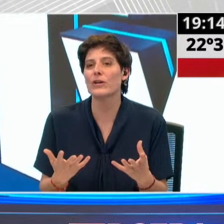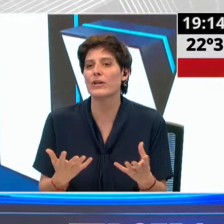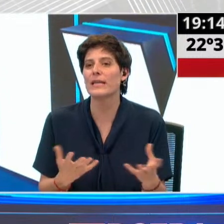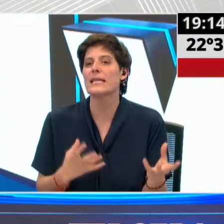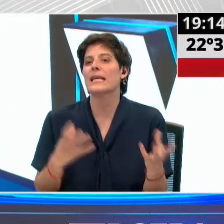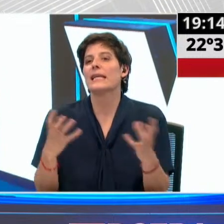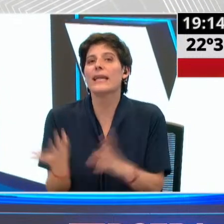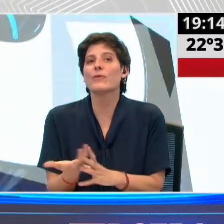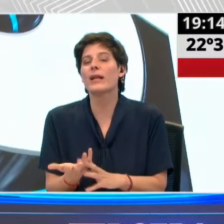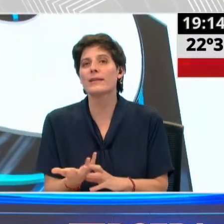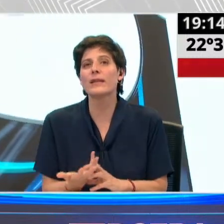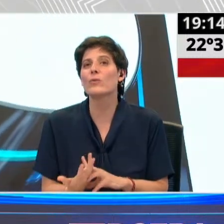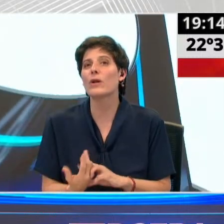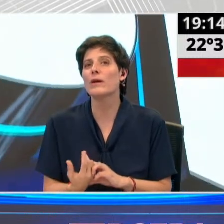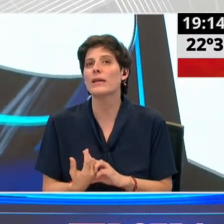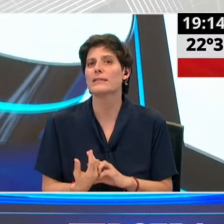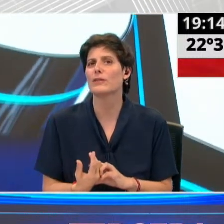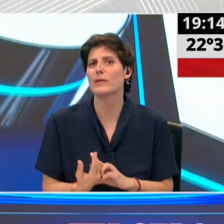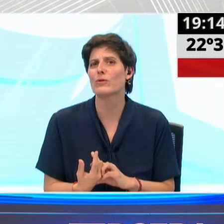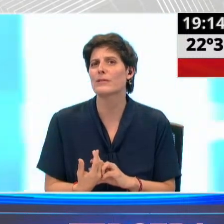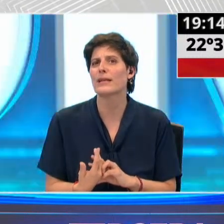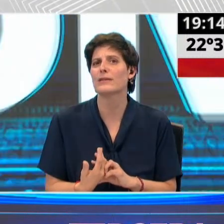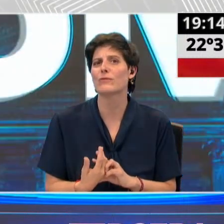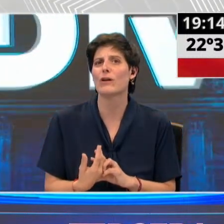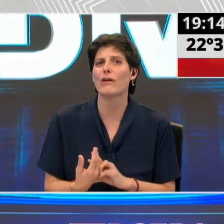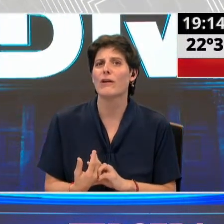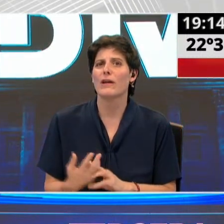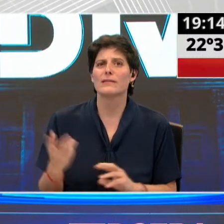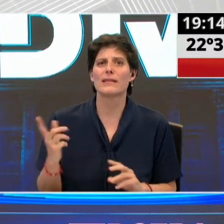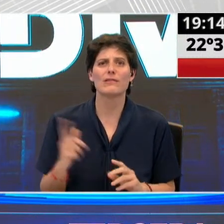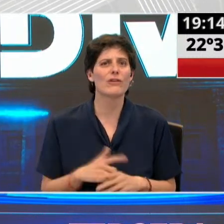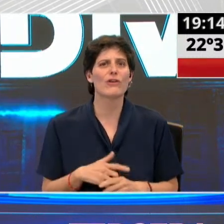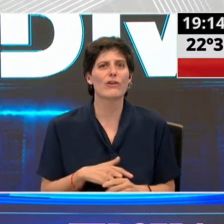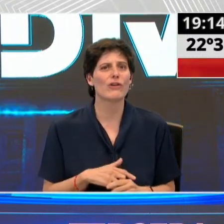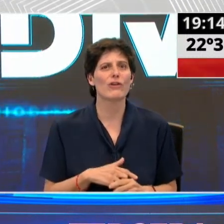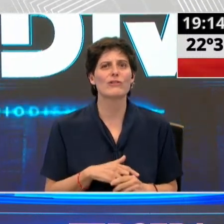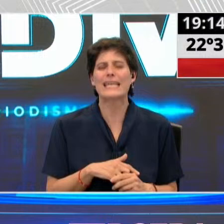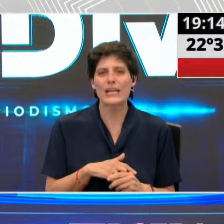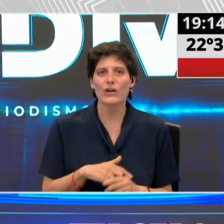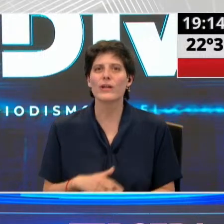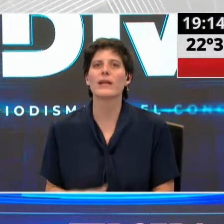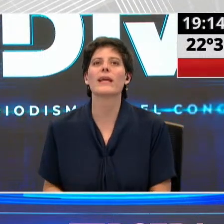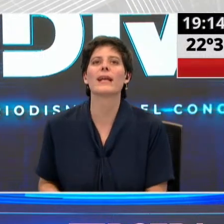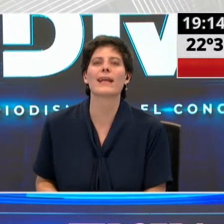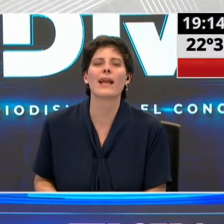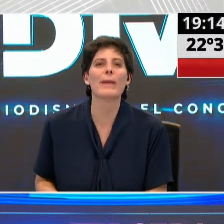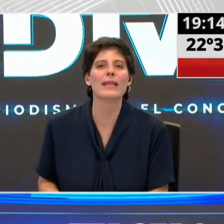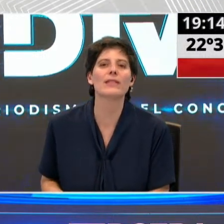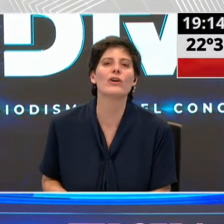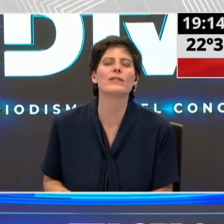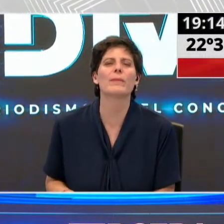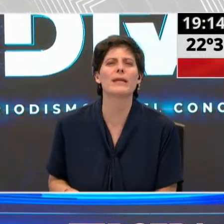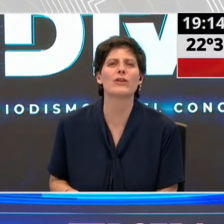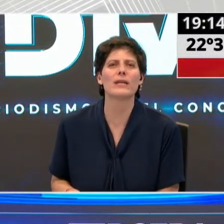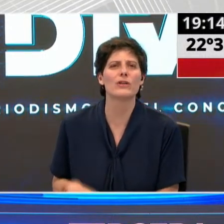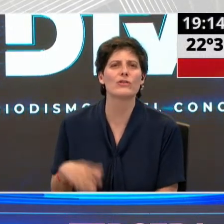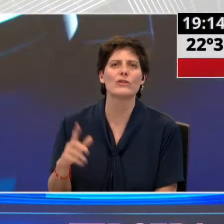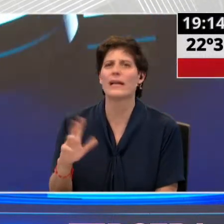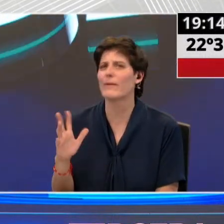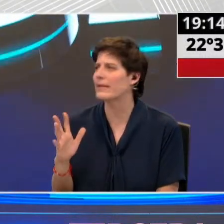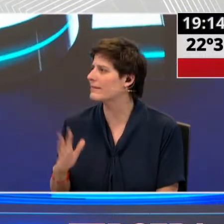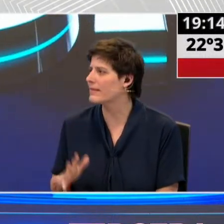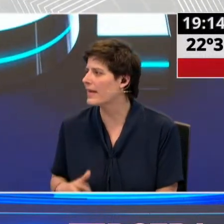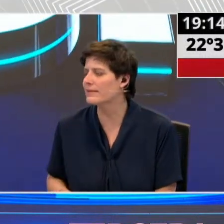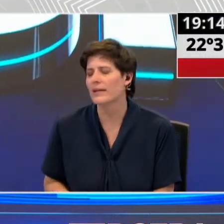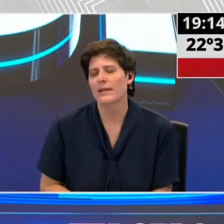de comisiones, y hay un artículo, si no me equivoco es el artículo 105 del reglamento, y también creo que el otro